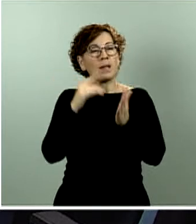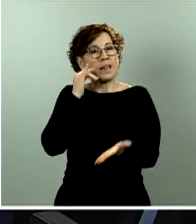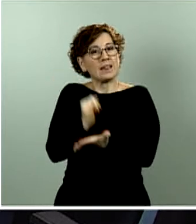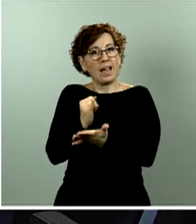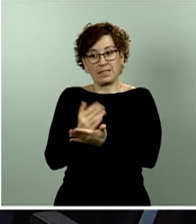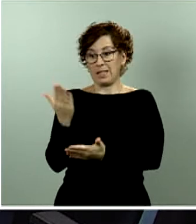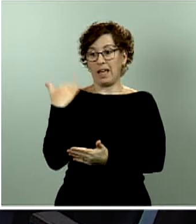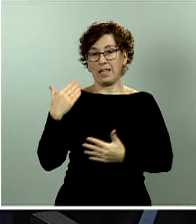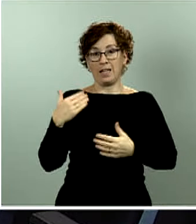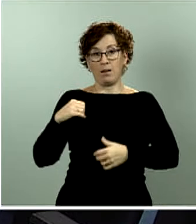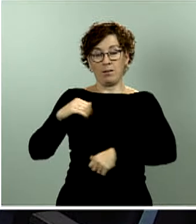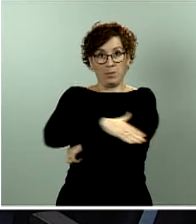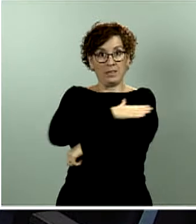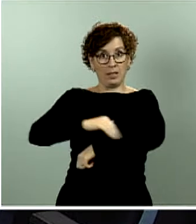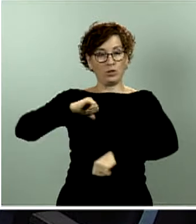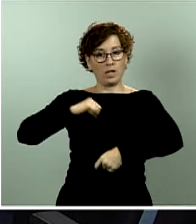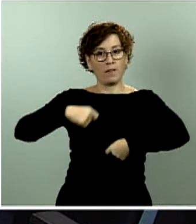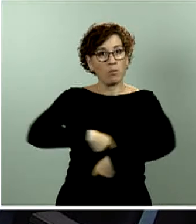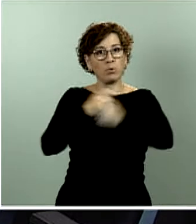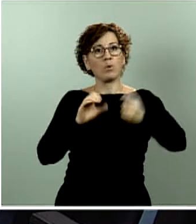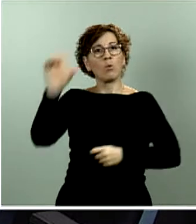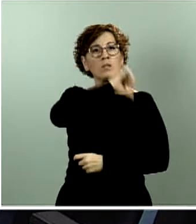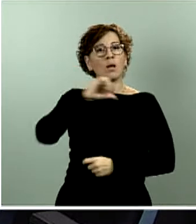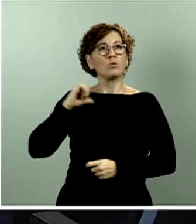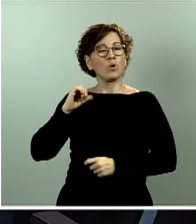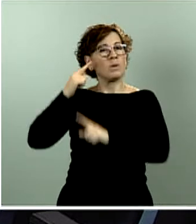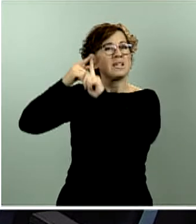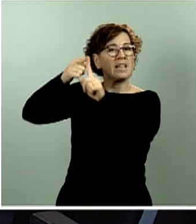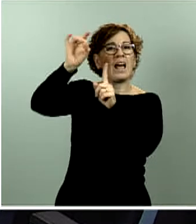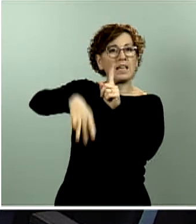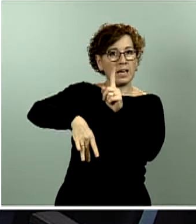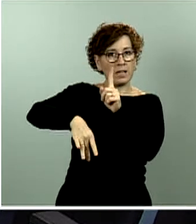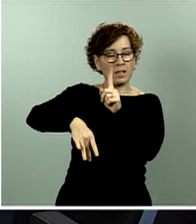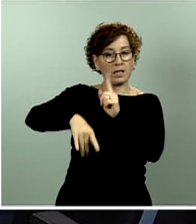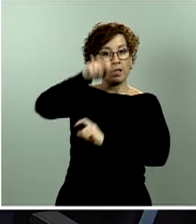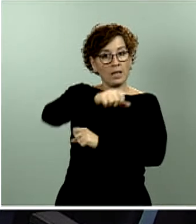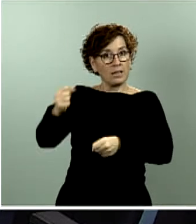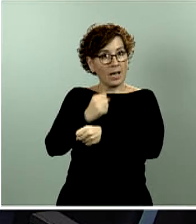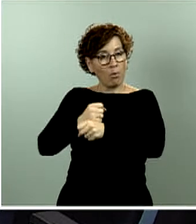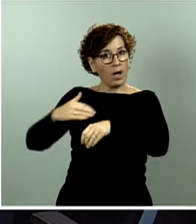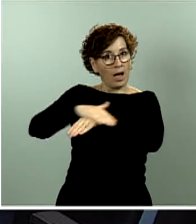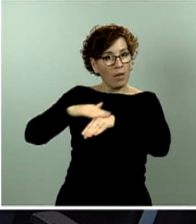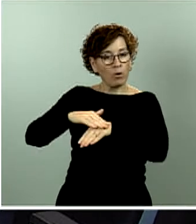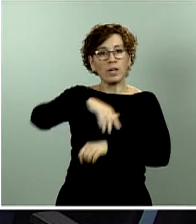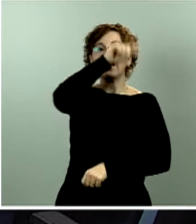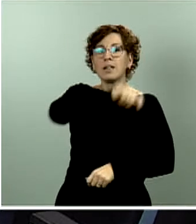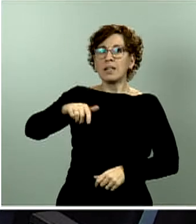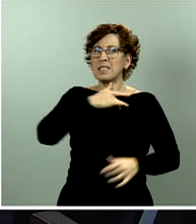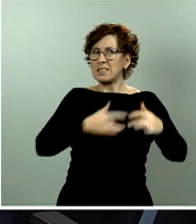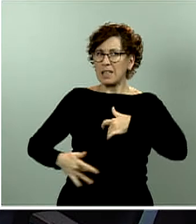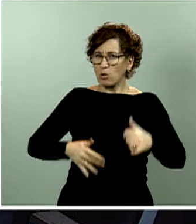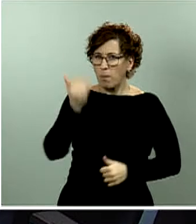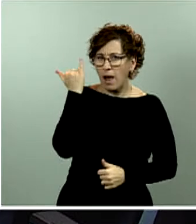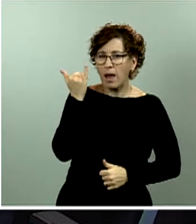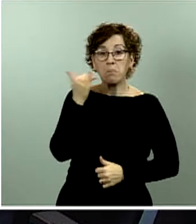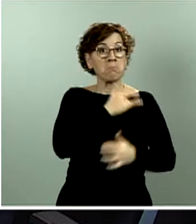las comunidades autónomas. ¿A quiénes van destinados? ¿A trabajadores de servicios esenciales, a personas con síntomas, a asintomáticos de los que